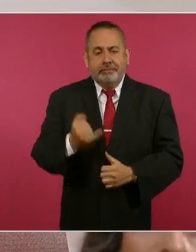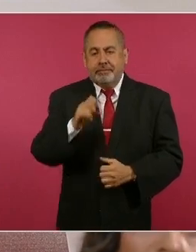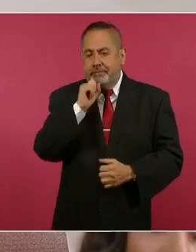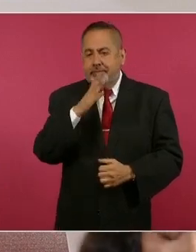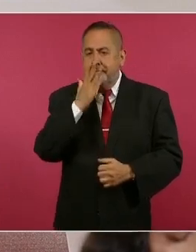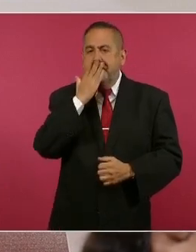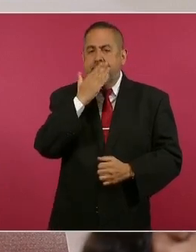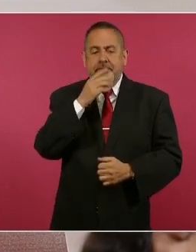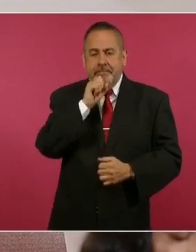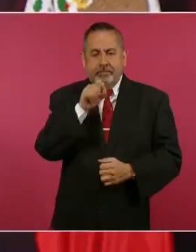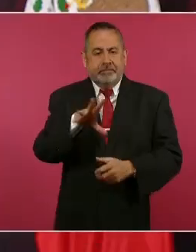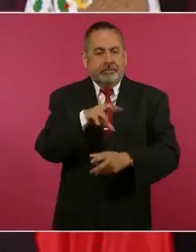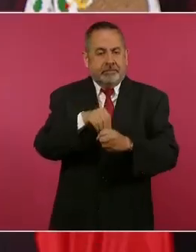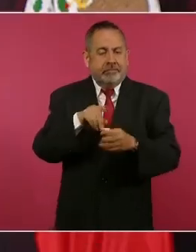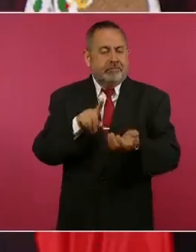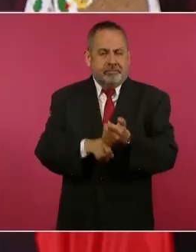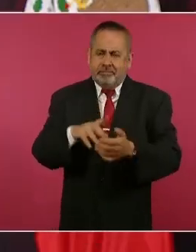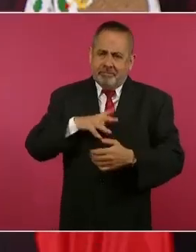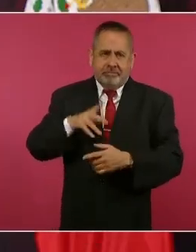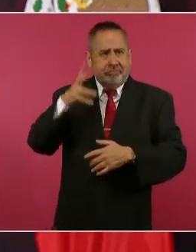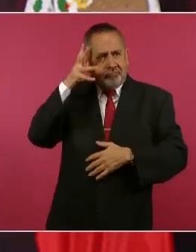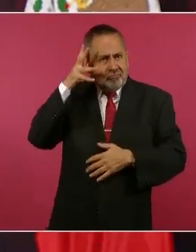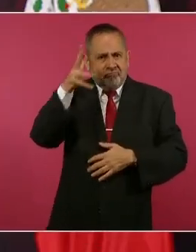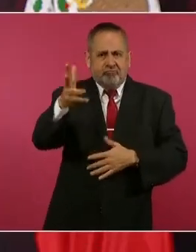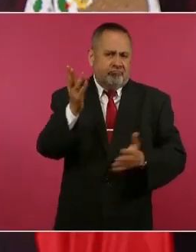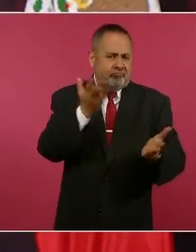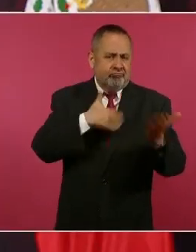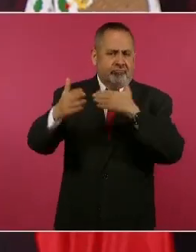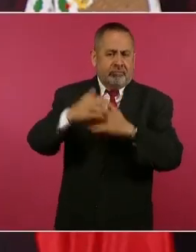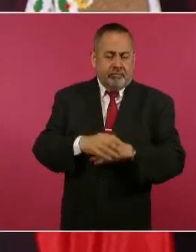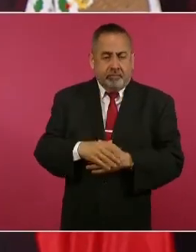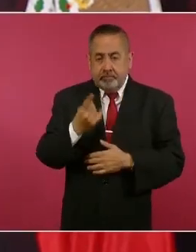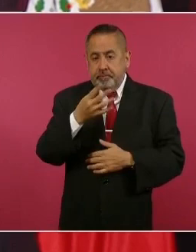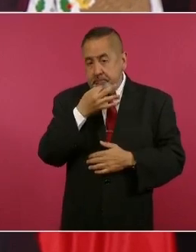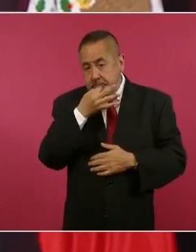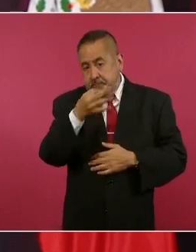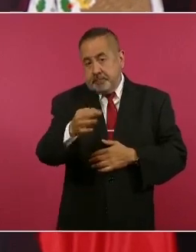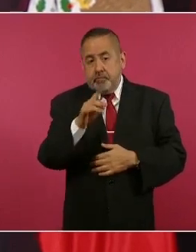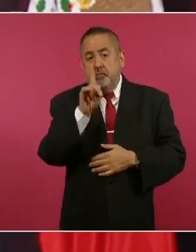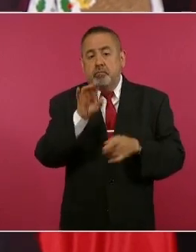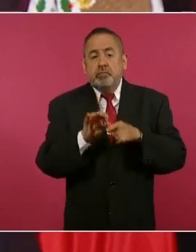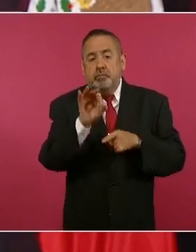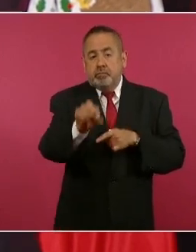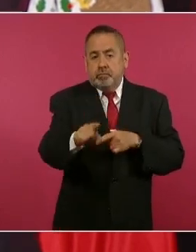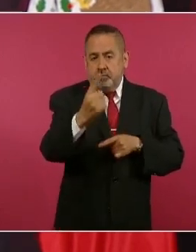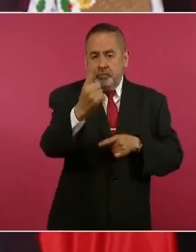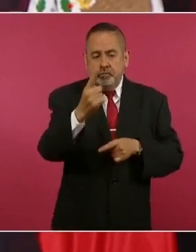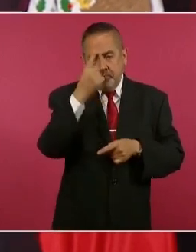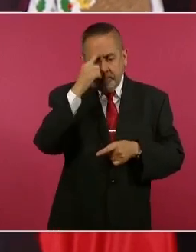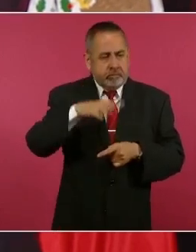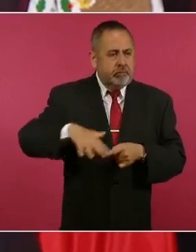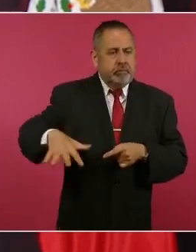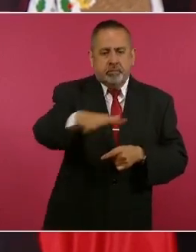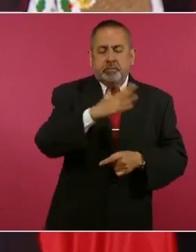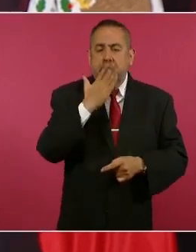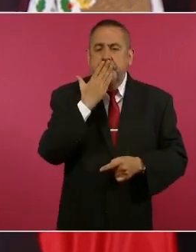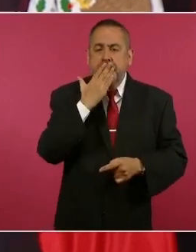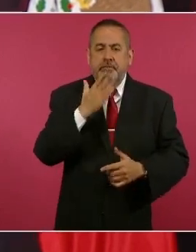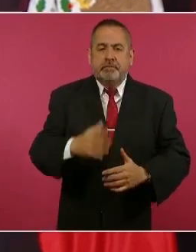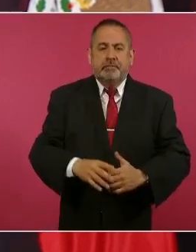Sonora tiene mucho futuro. Les voy a dar un dato nada más para Sonora.